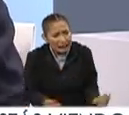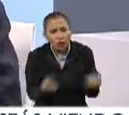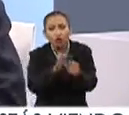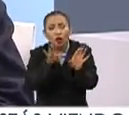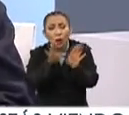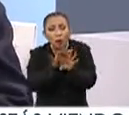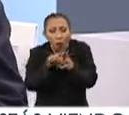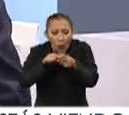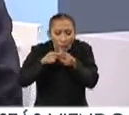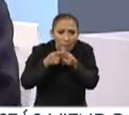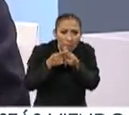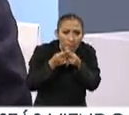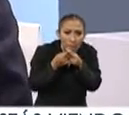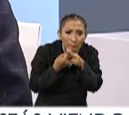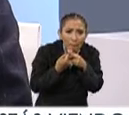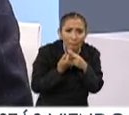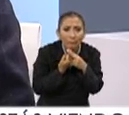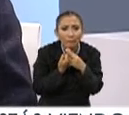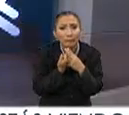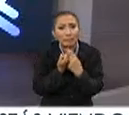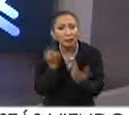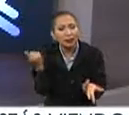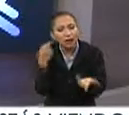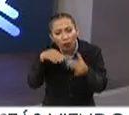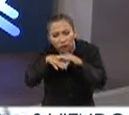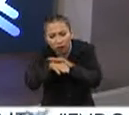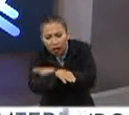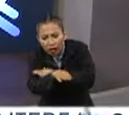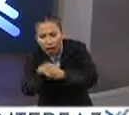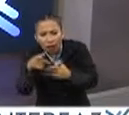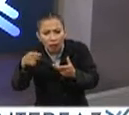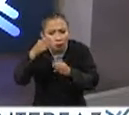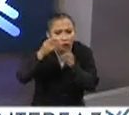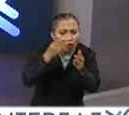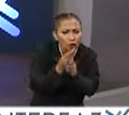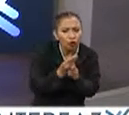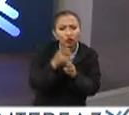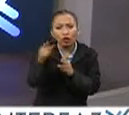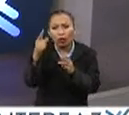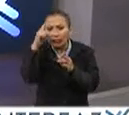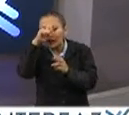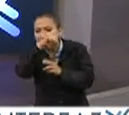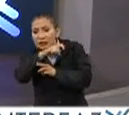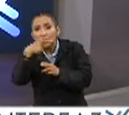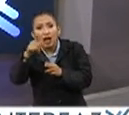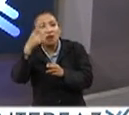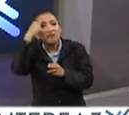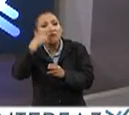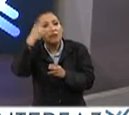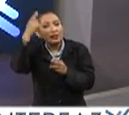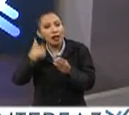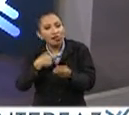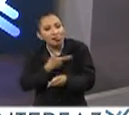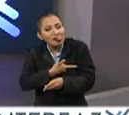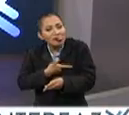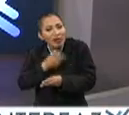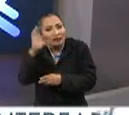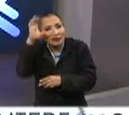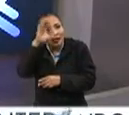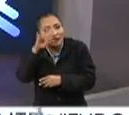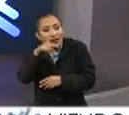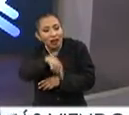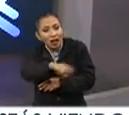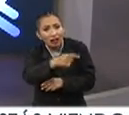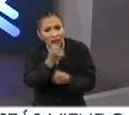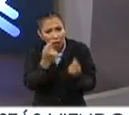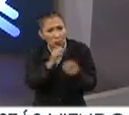claro, cómo se empiezan a intrometer en todo este mundo tan, tan complejo, pero a la vez tan fascinante de la ciencia, y cómo